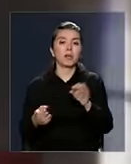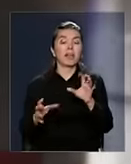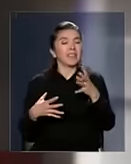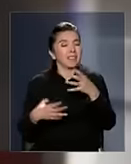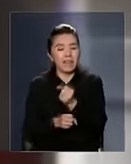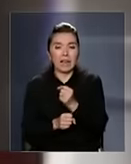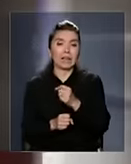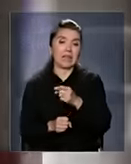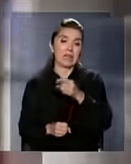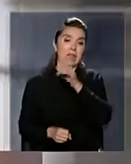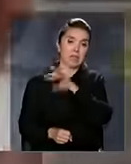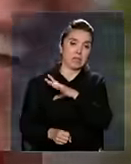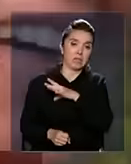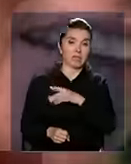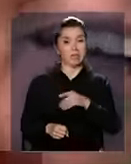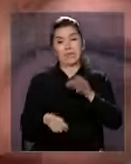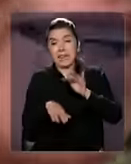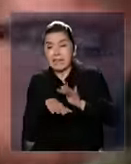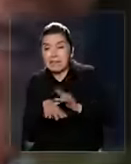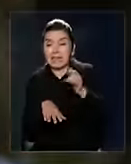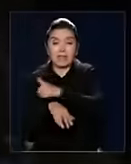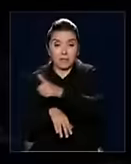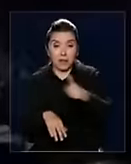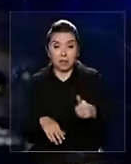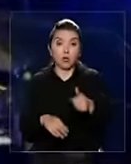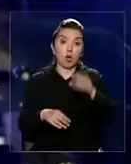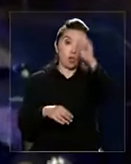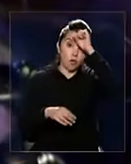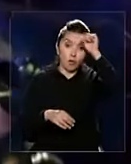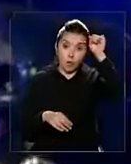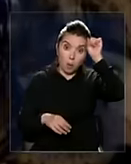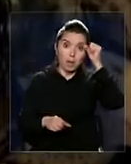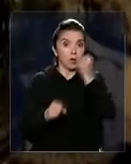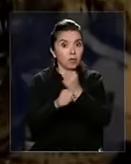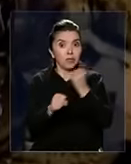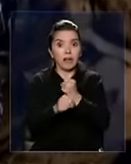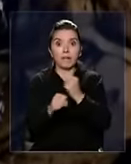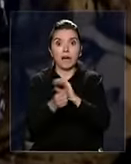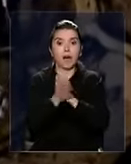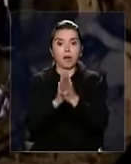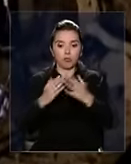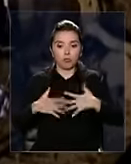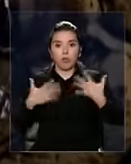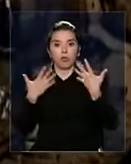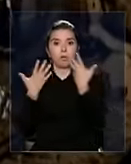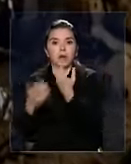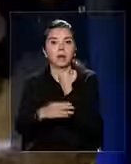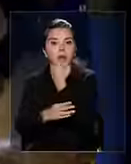todos, y en especial por la increíble labor de bomberos como María Eugenia, que dieron todo de sí por ayudar.